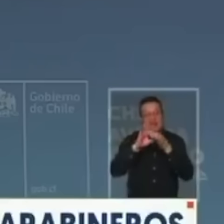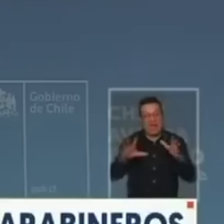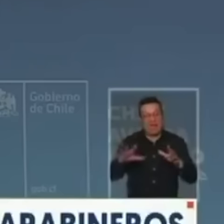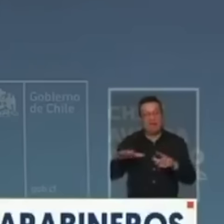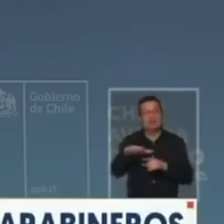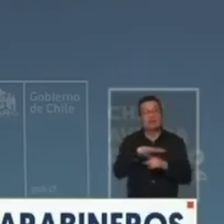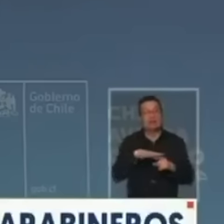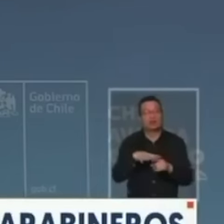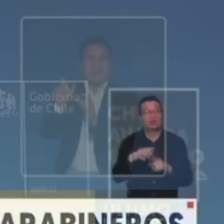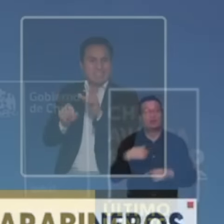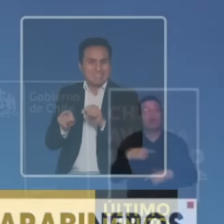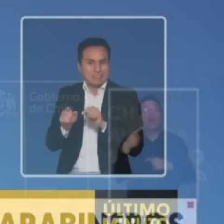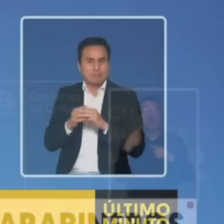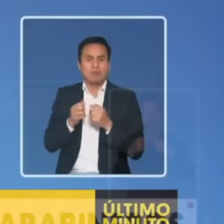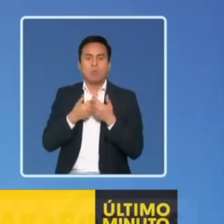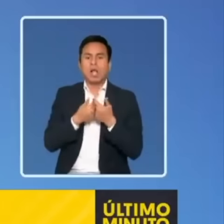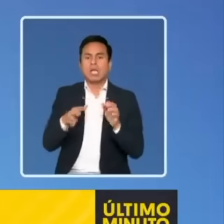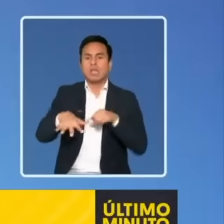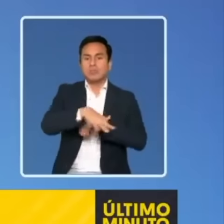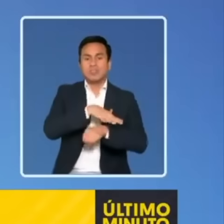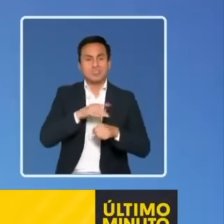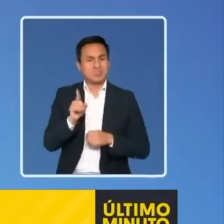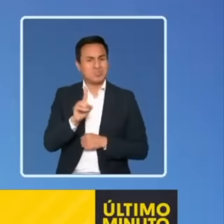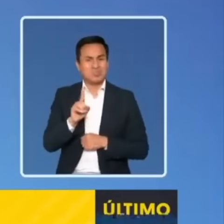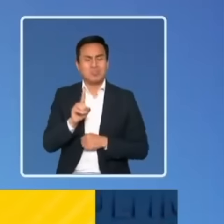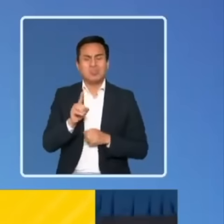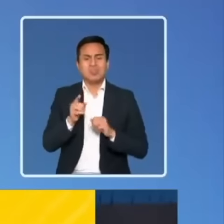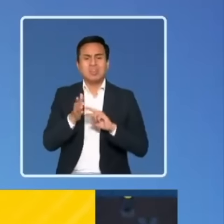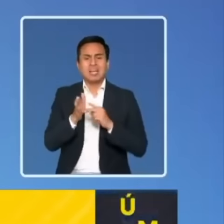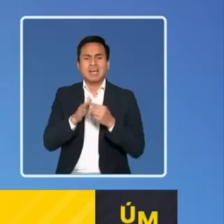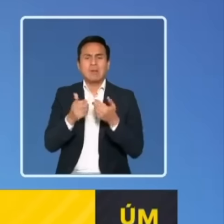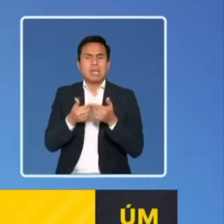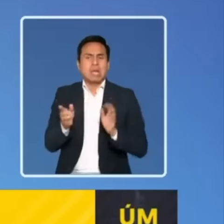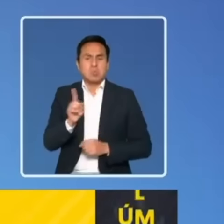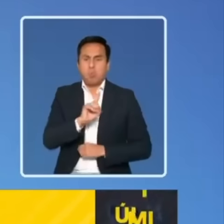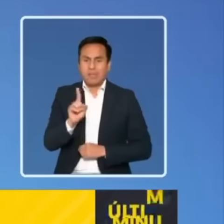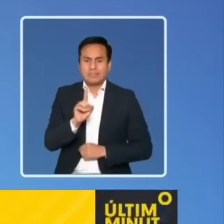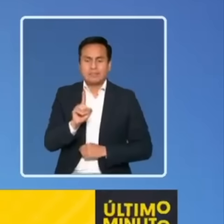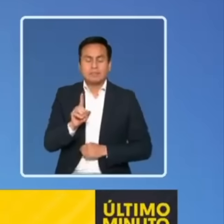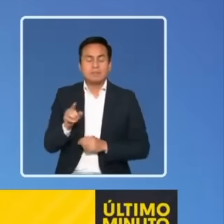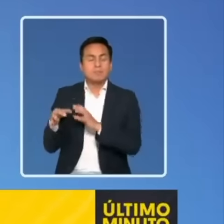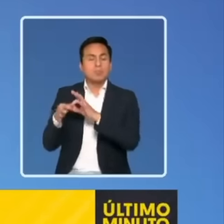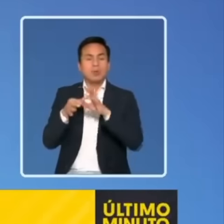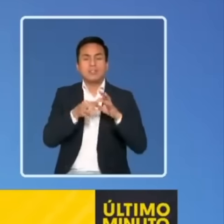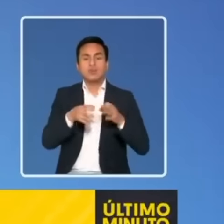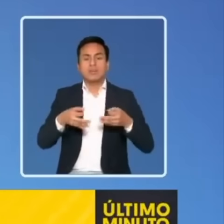le da ningún otro tipo de instrucción. Situación no es cualquier caso. Y por eso efectivamente